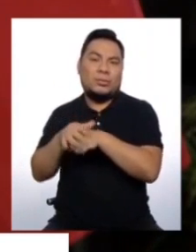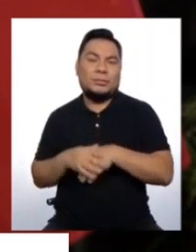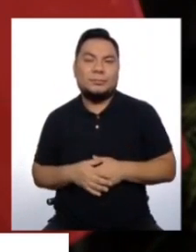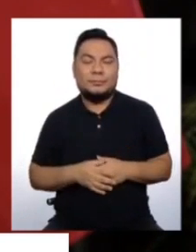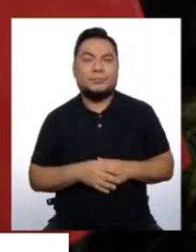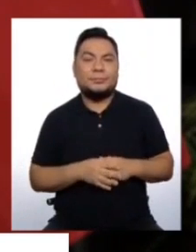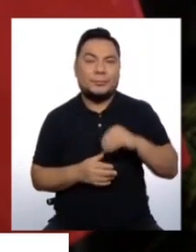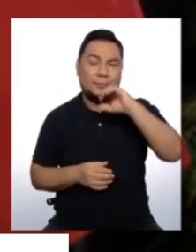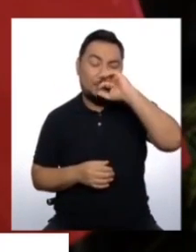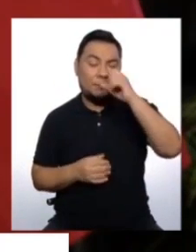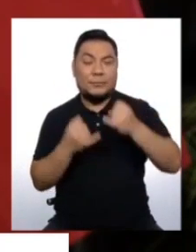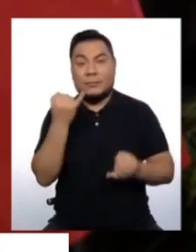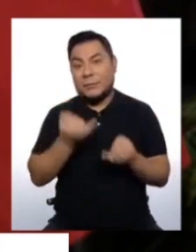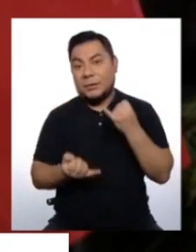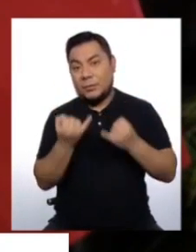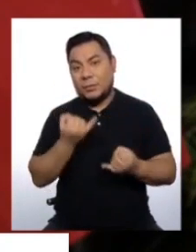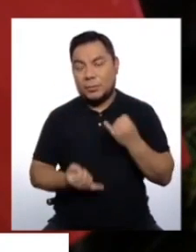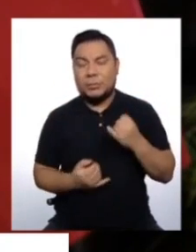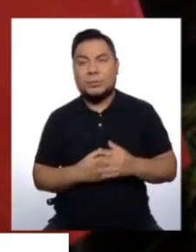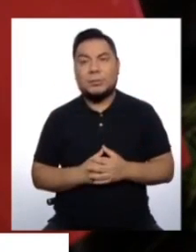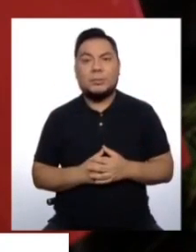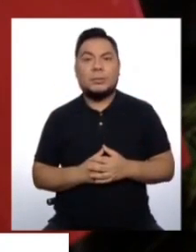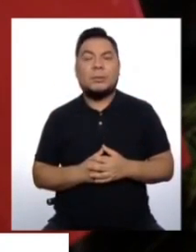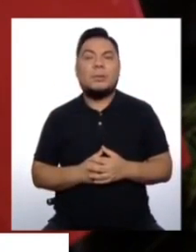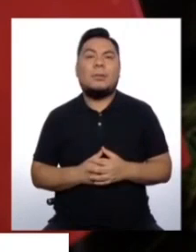COVID-19. Por último,